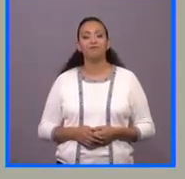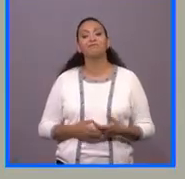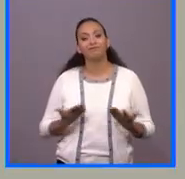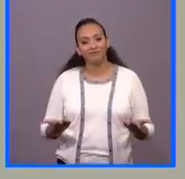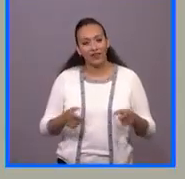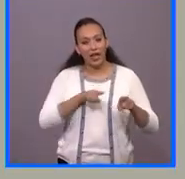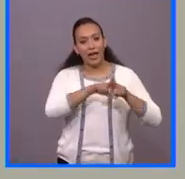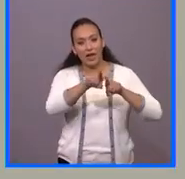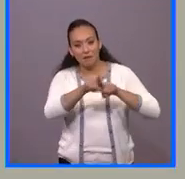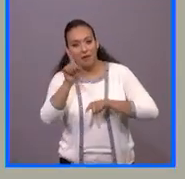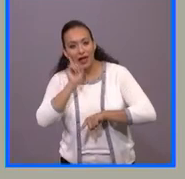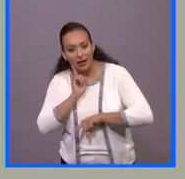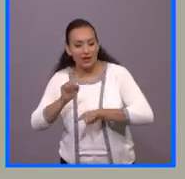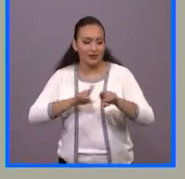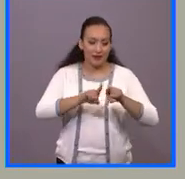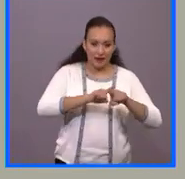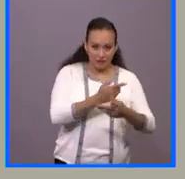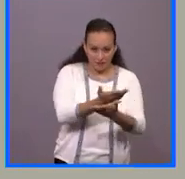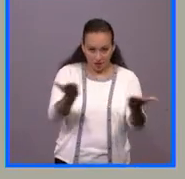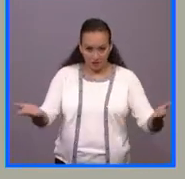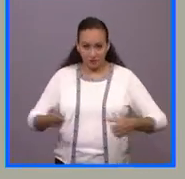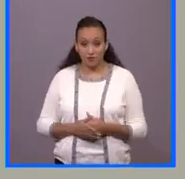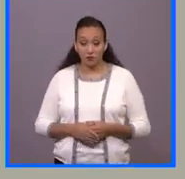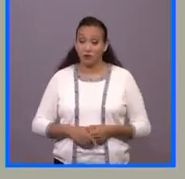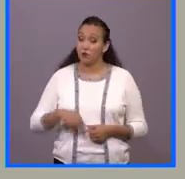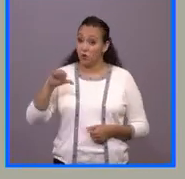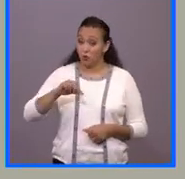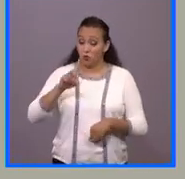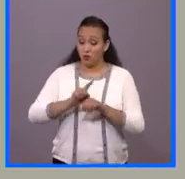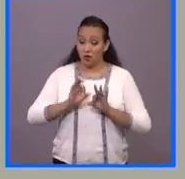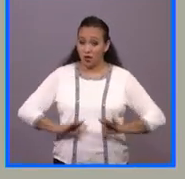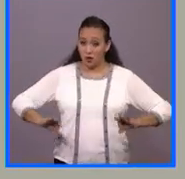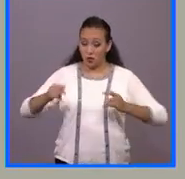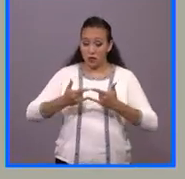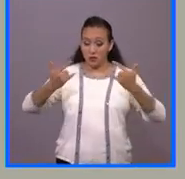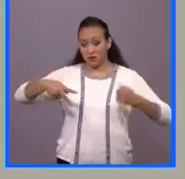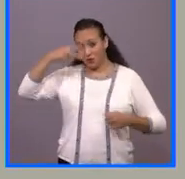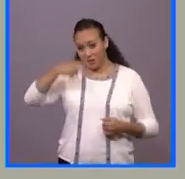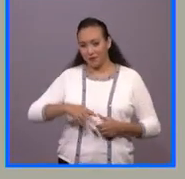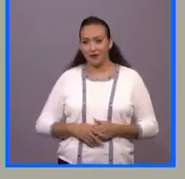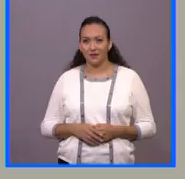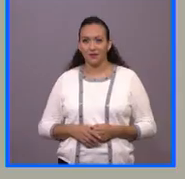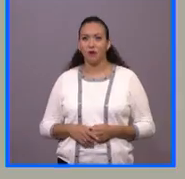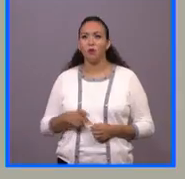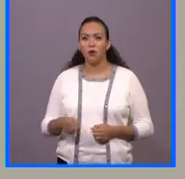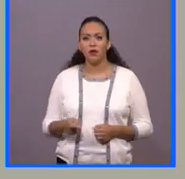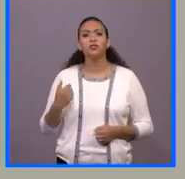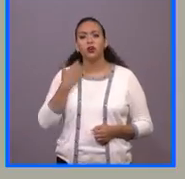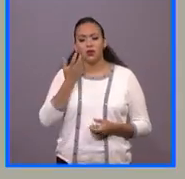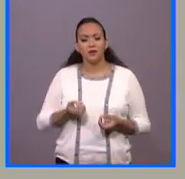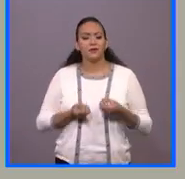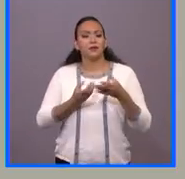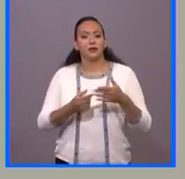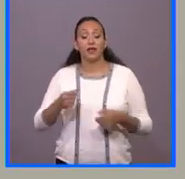Hermanas y hermanos, en este momento histórico, estimo importante señalar que tendremos